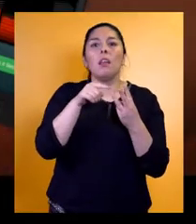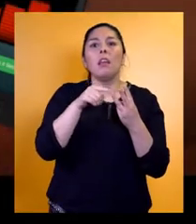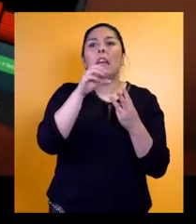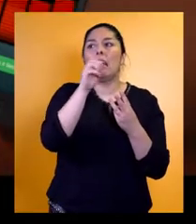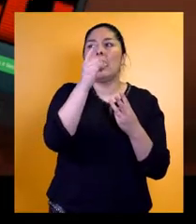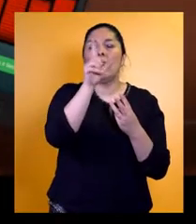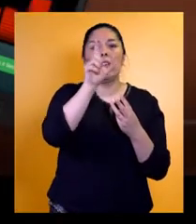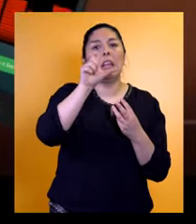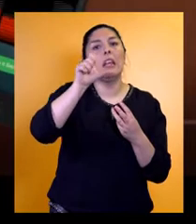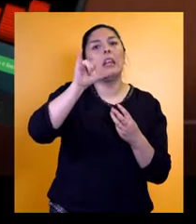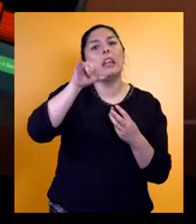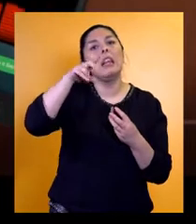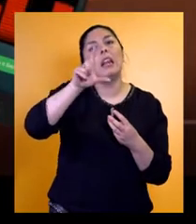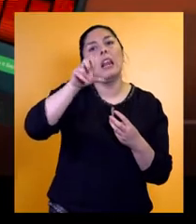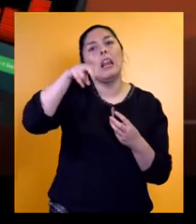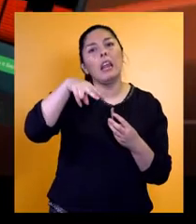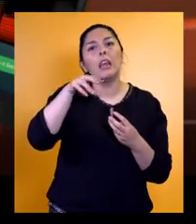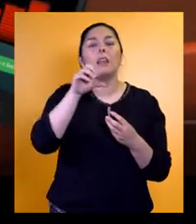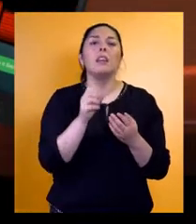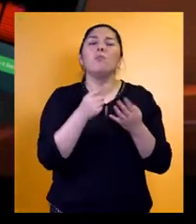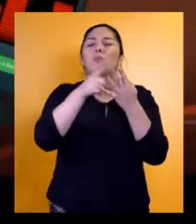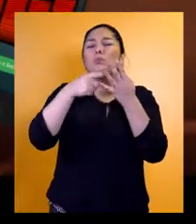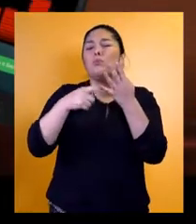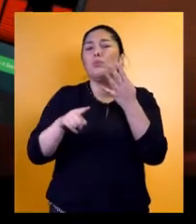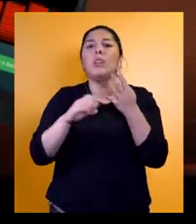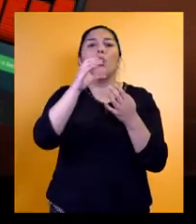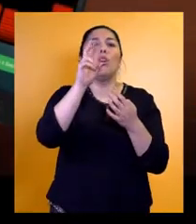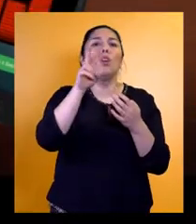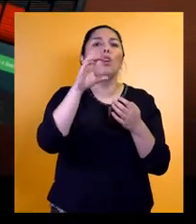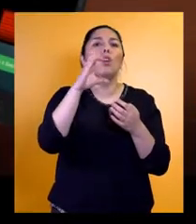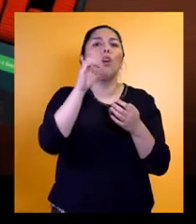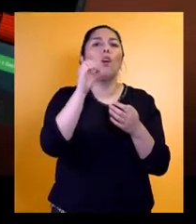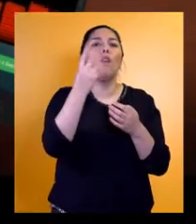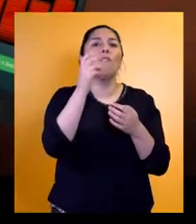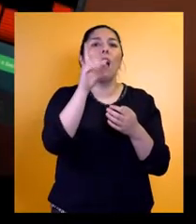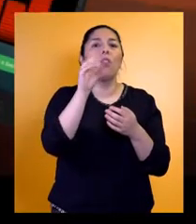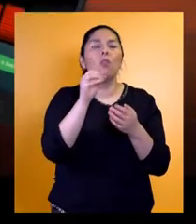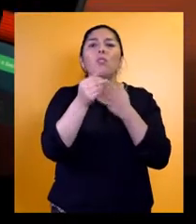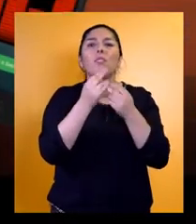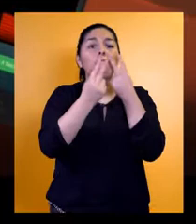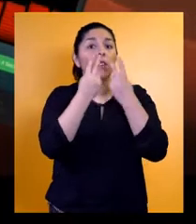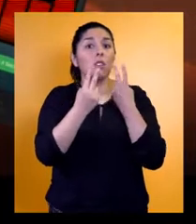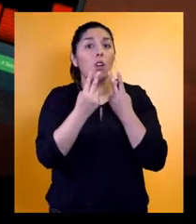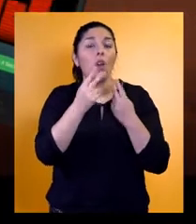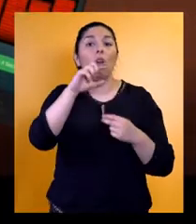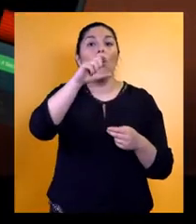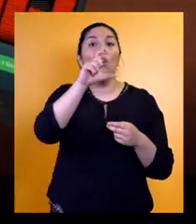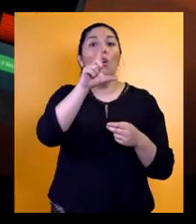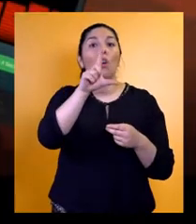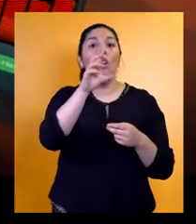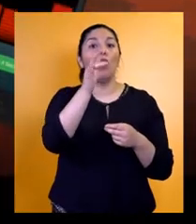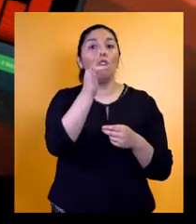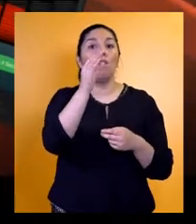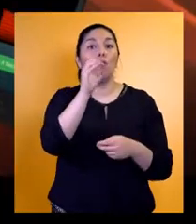el canal Kewi, el canal Keilen y un poco del Golfo Corcoao. Realmente estos avistamientos se hacen en el